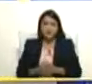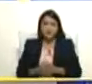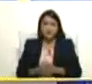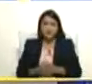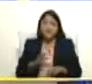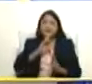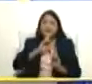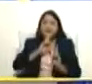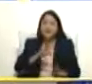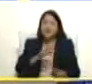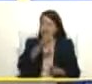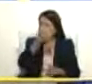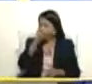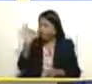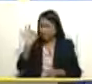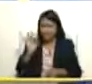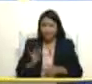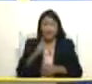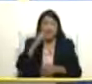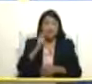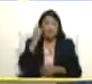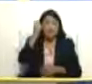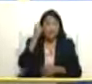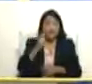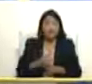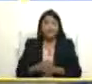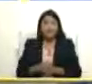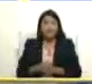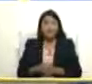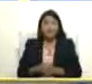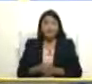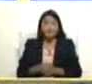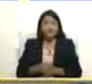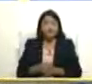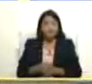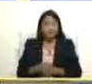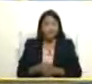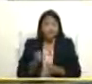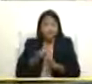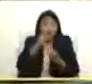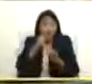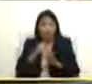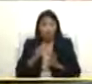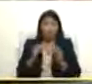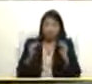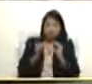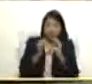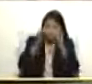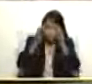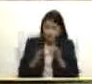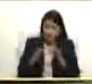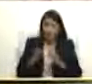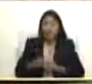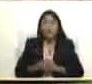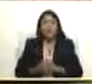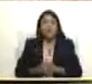esta respuesta inédita, poderosa, impactante, vinculante.